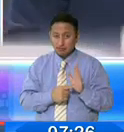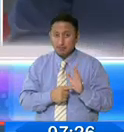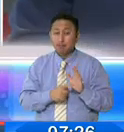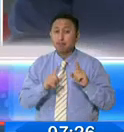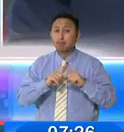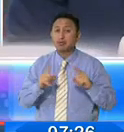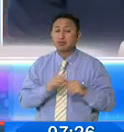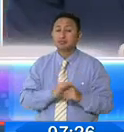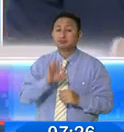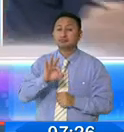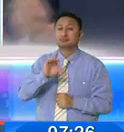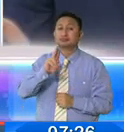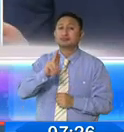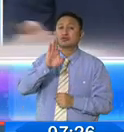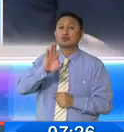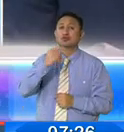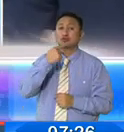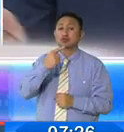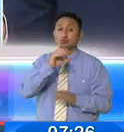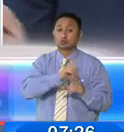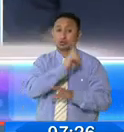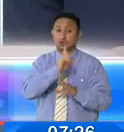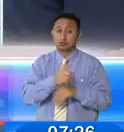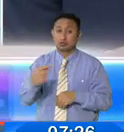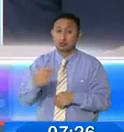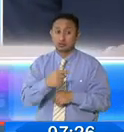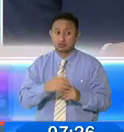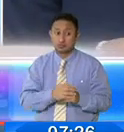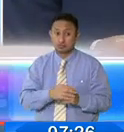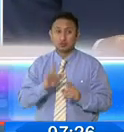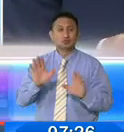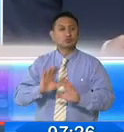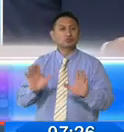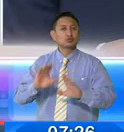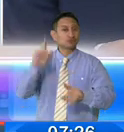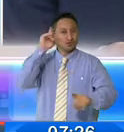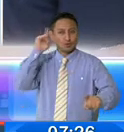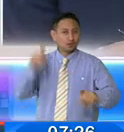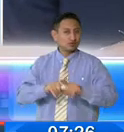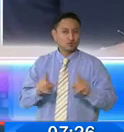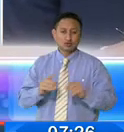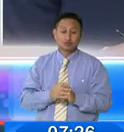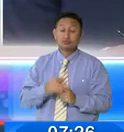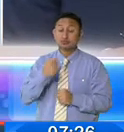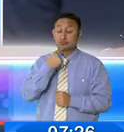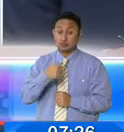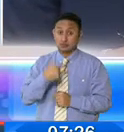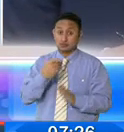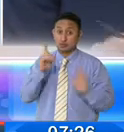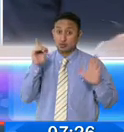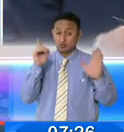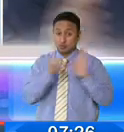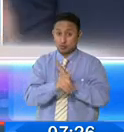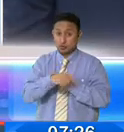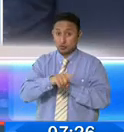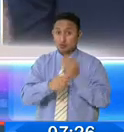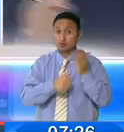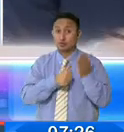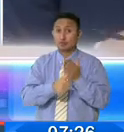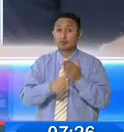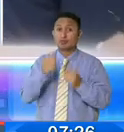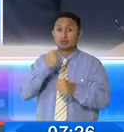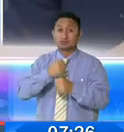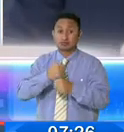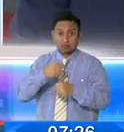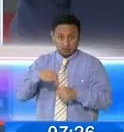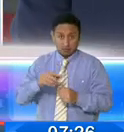Frente Unitario de Trabajadores, los dirigentes han dicho que no están de acuerdo, que ellos anuncian que van a demandar la inconstitucionalidad de la norma y